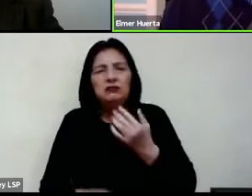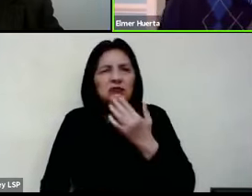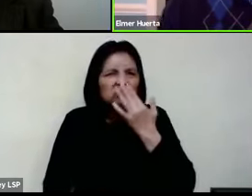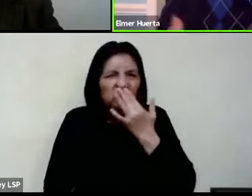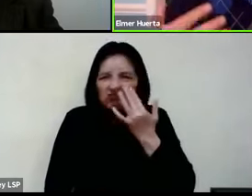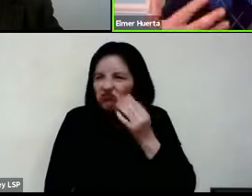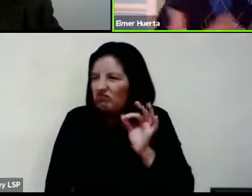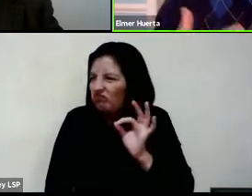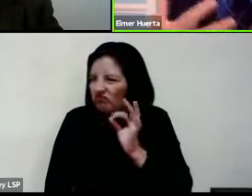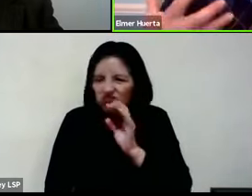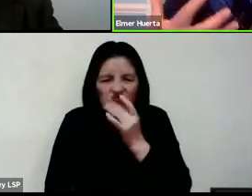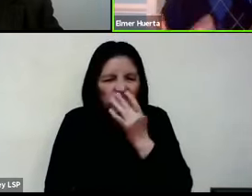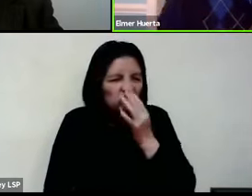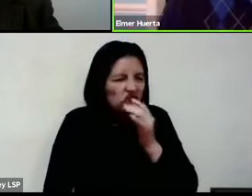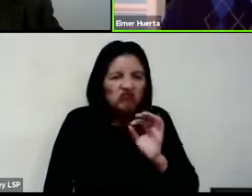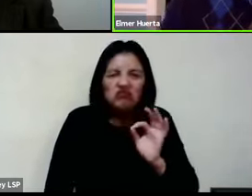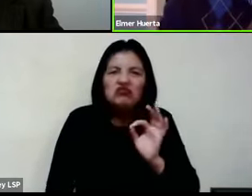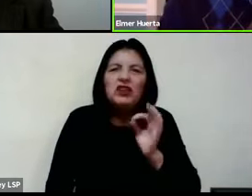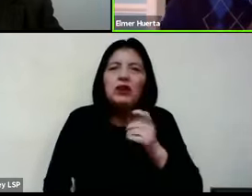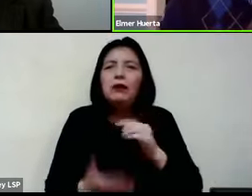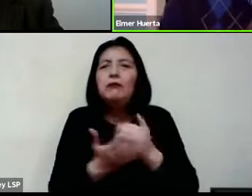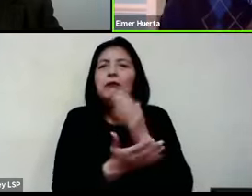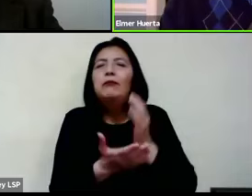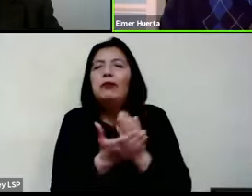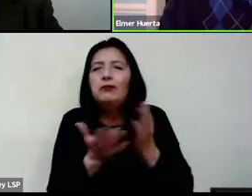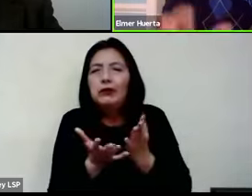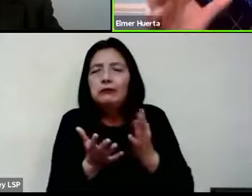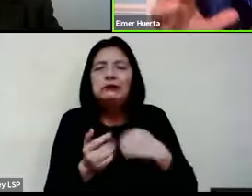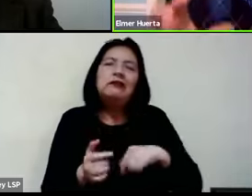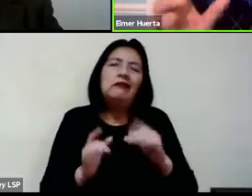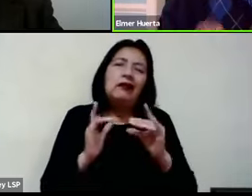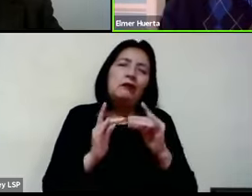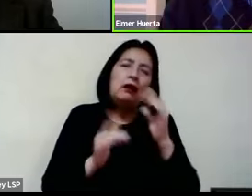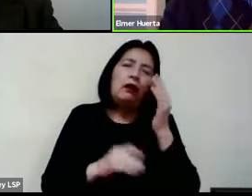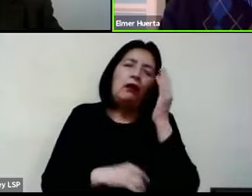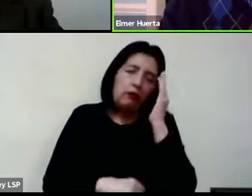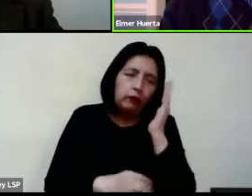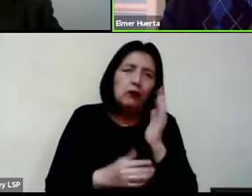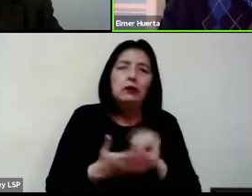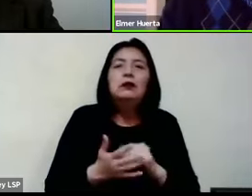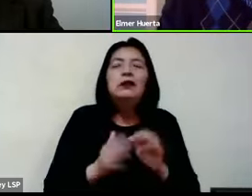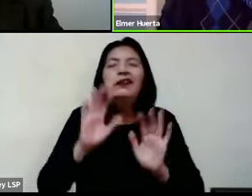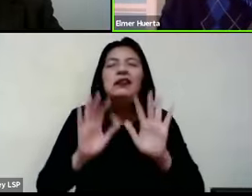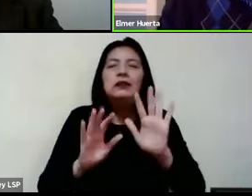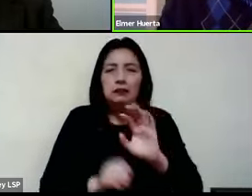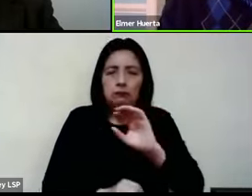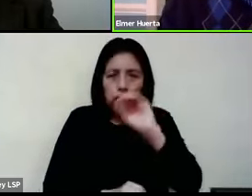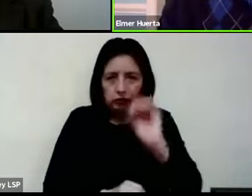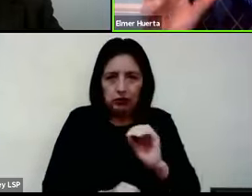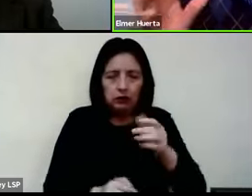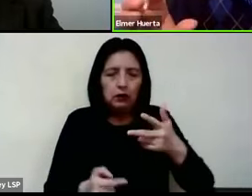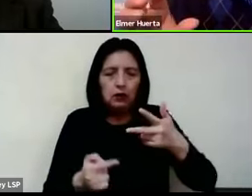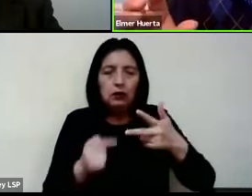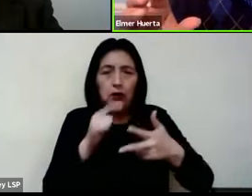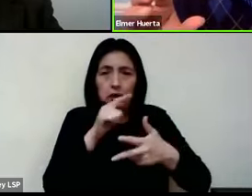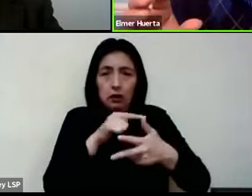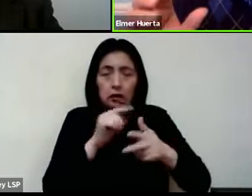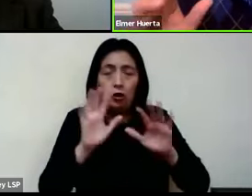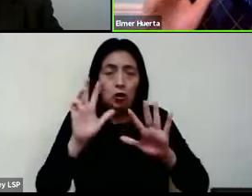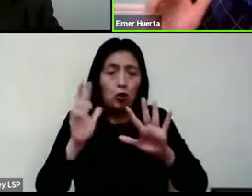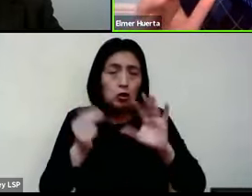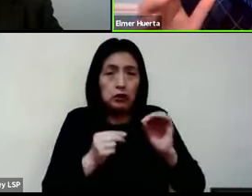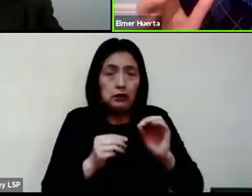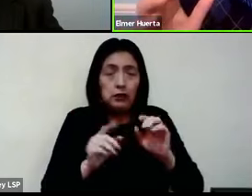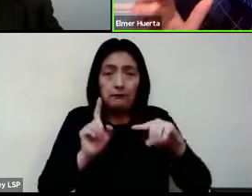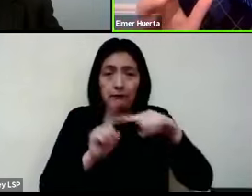olfato, van a tener problemas y caen en cama. 15%. 80 más 15, ¿cuánto